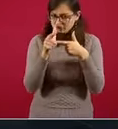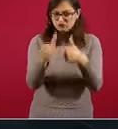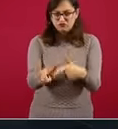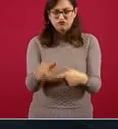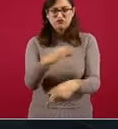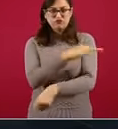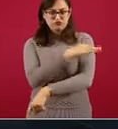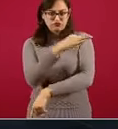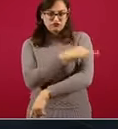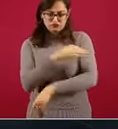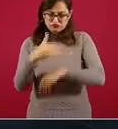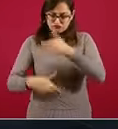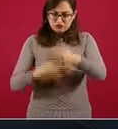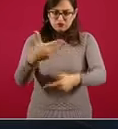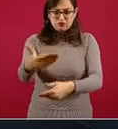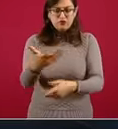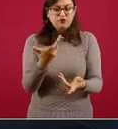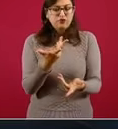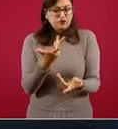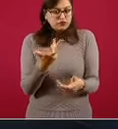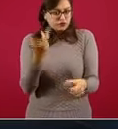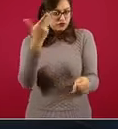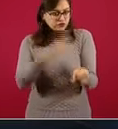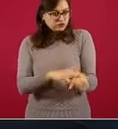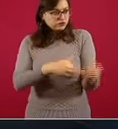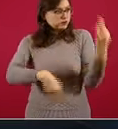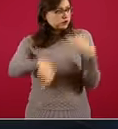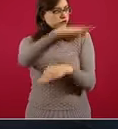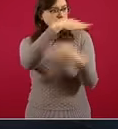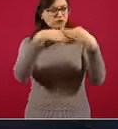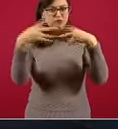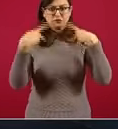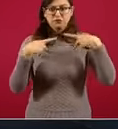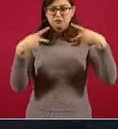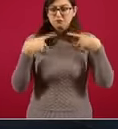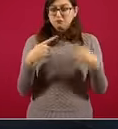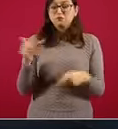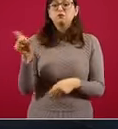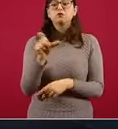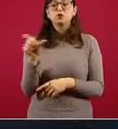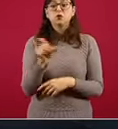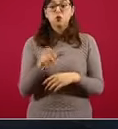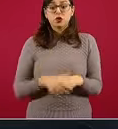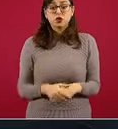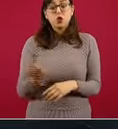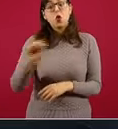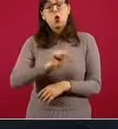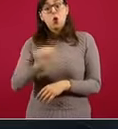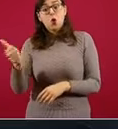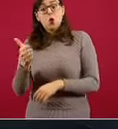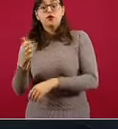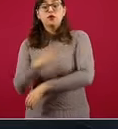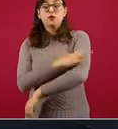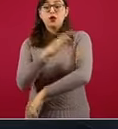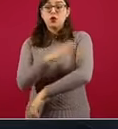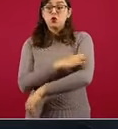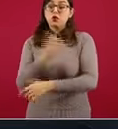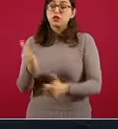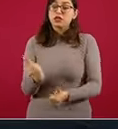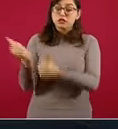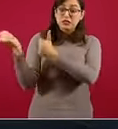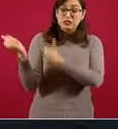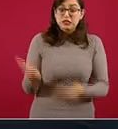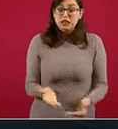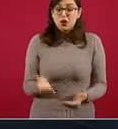día de enero con los trabajadores de salud? Entonces, el resto de las vacunas, ¿cuándo llegarán para vacunar? Si